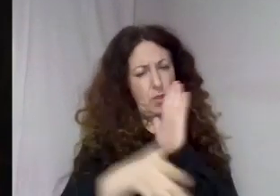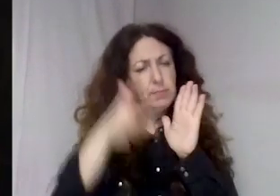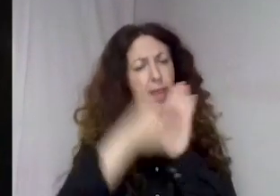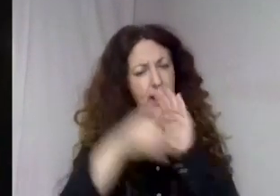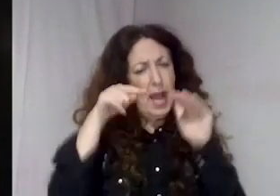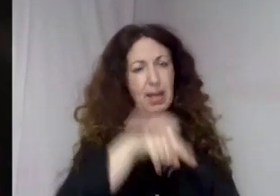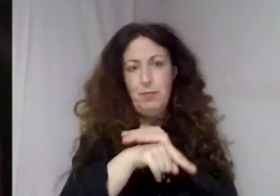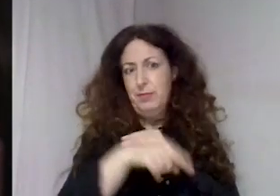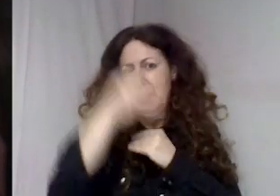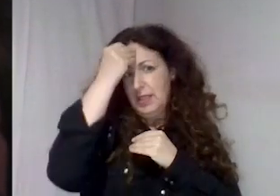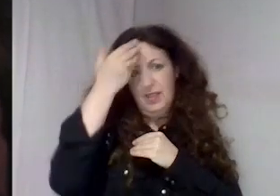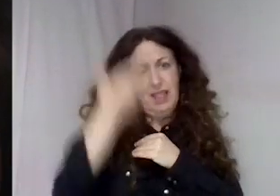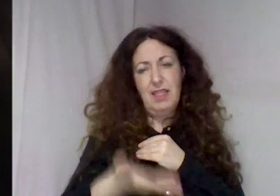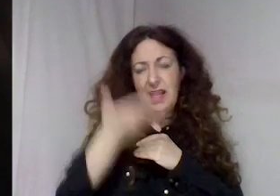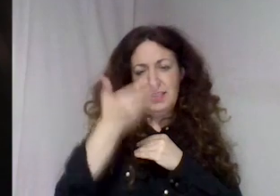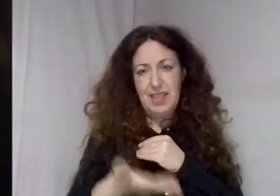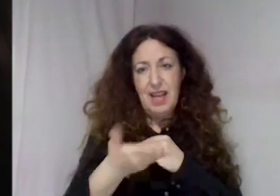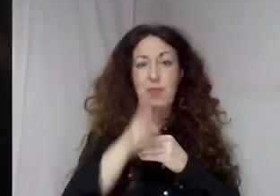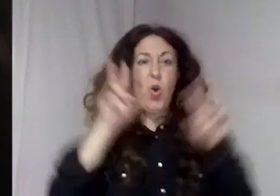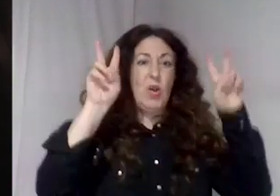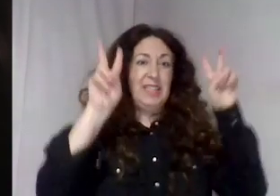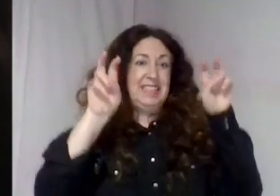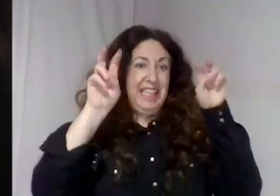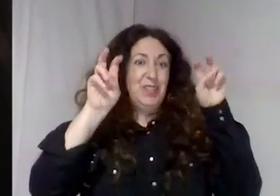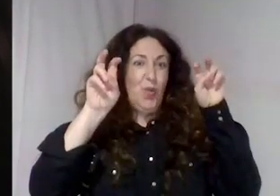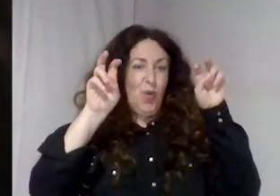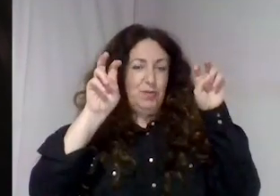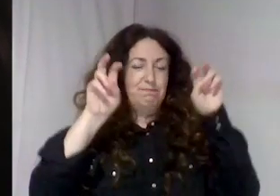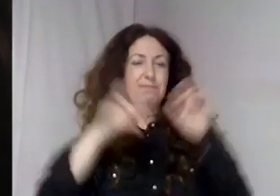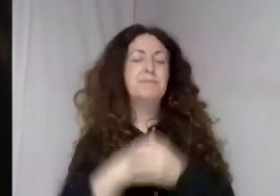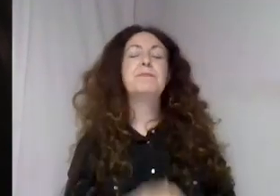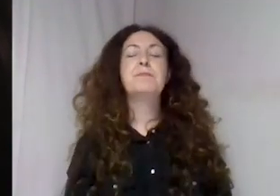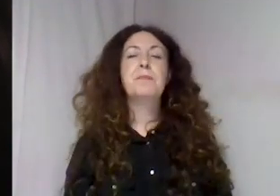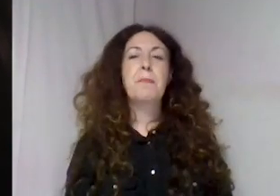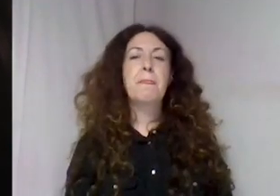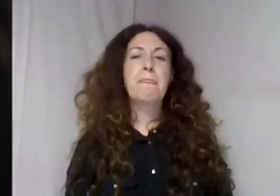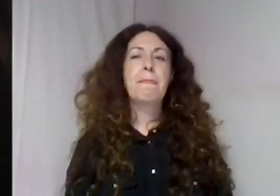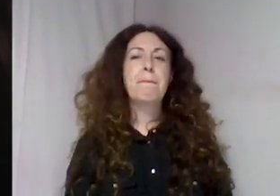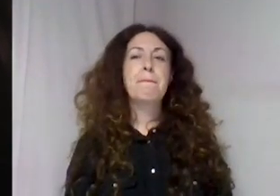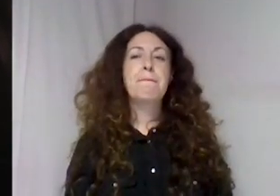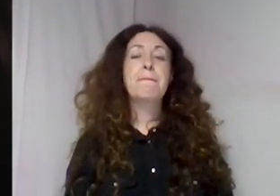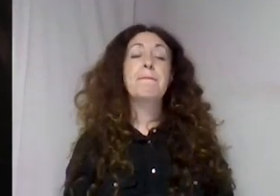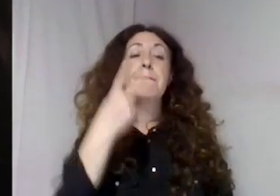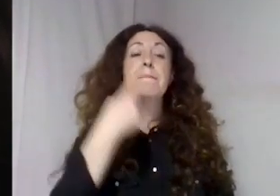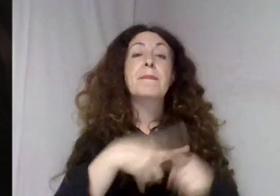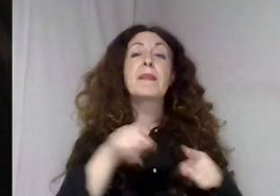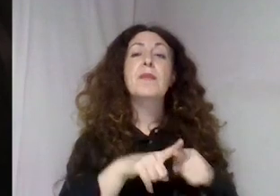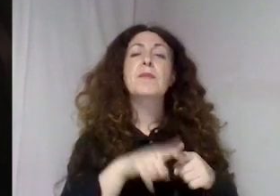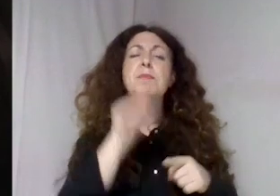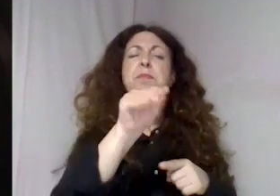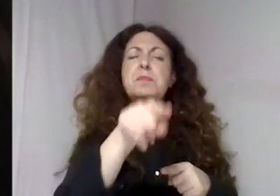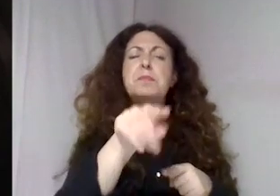malo. Cosa que para toda, ¿verdad?, es decir, la filosofía, ¿verdad?, es decir, griega, es absolutamente una tautología,